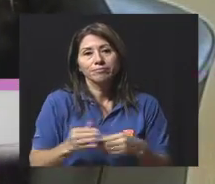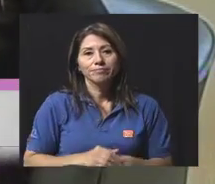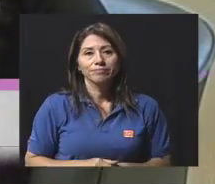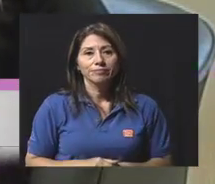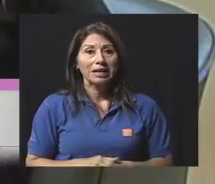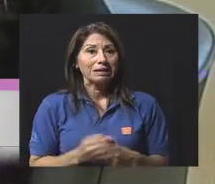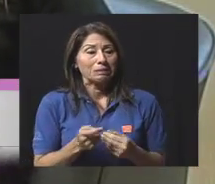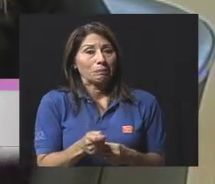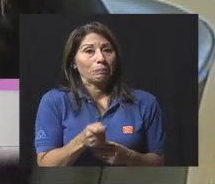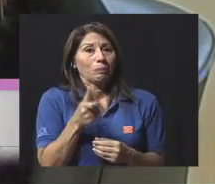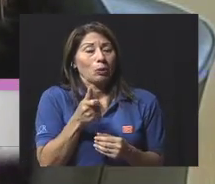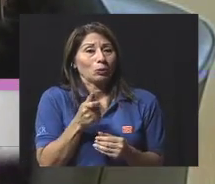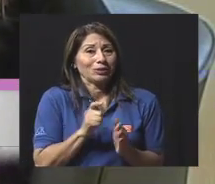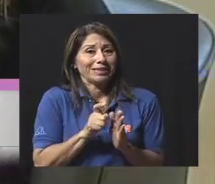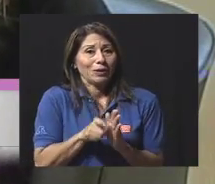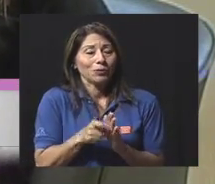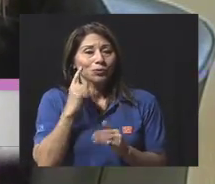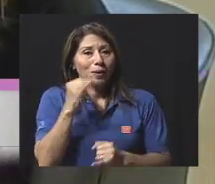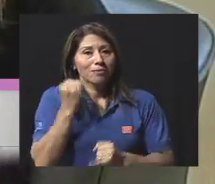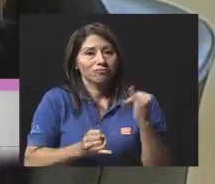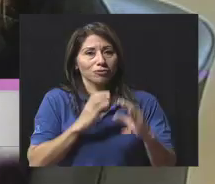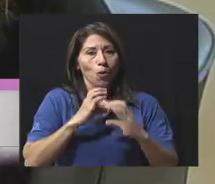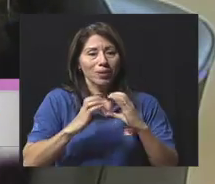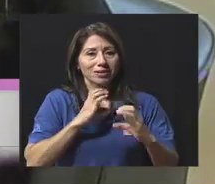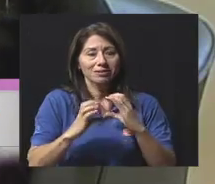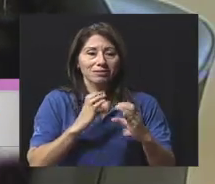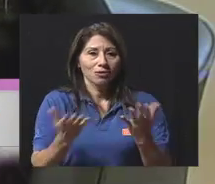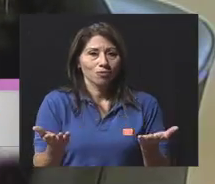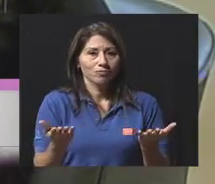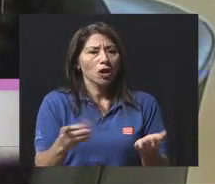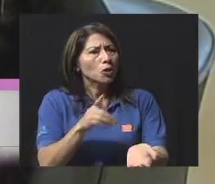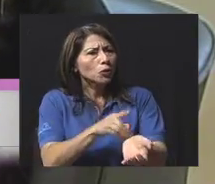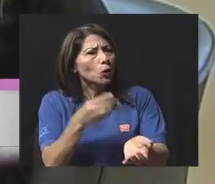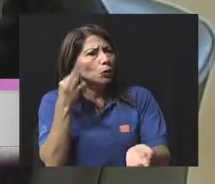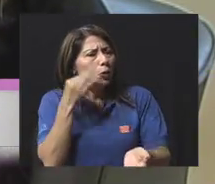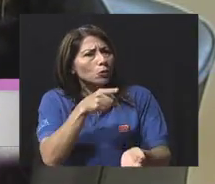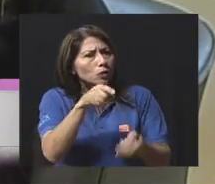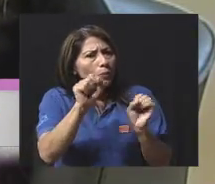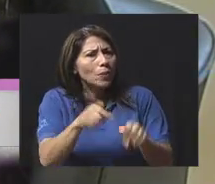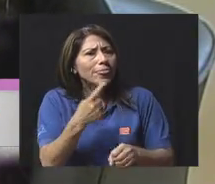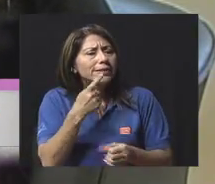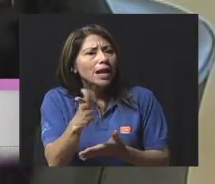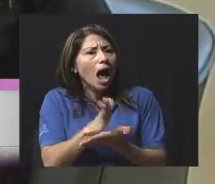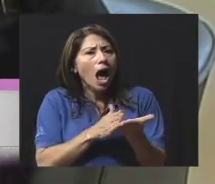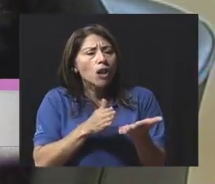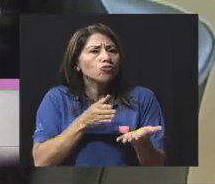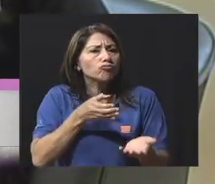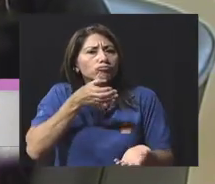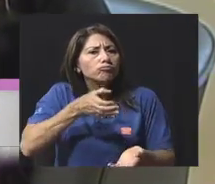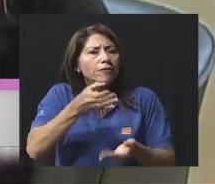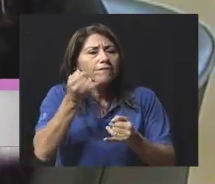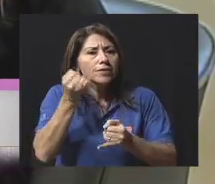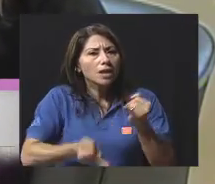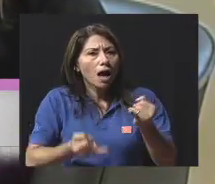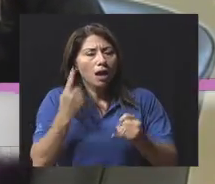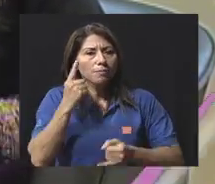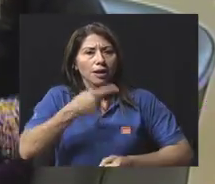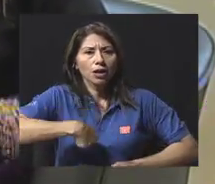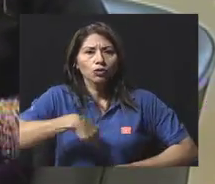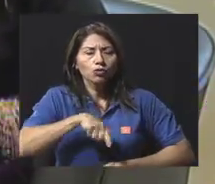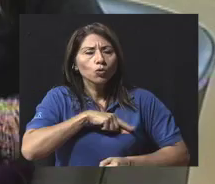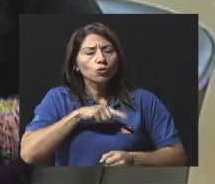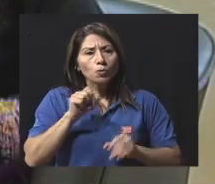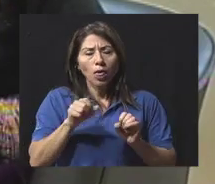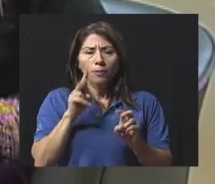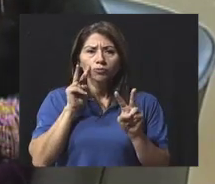minutos o segundos de esta conversación y sería muy oportuno doctora que usted nos deje una reflexión final eh también para que podamos acatar